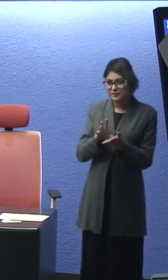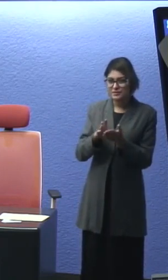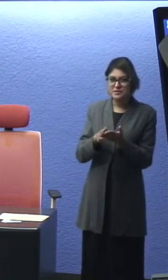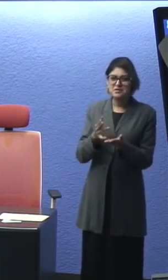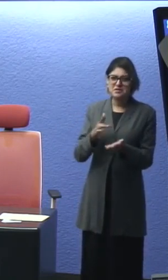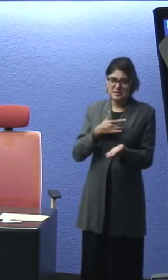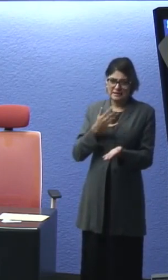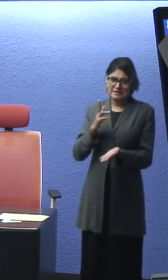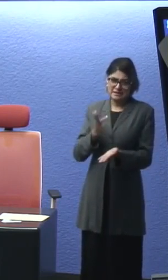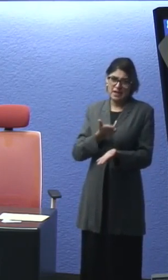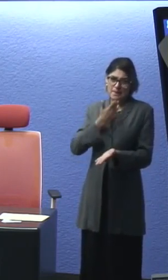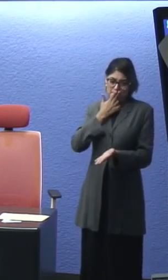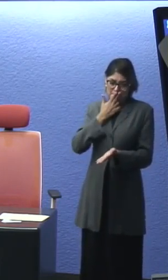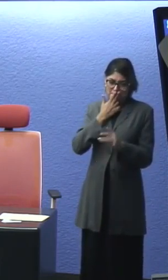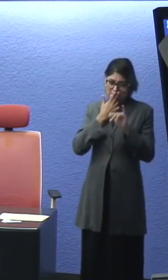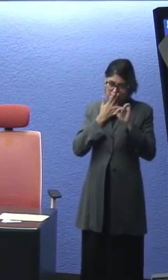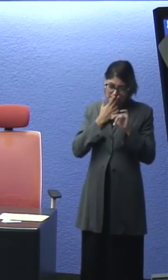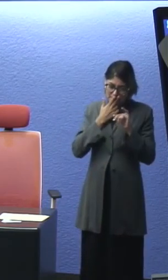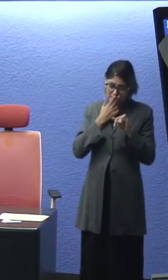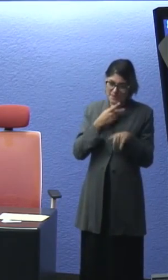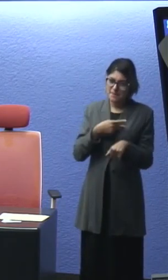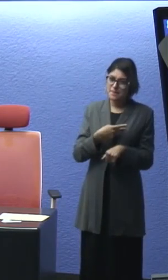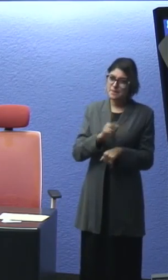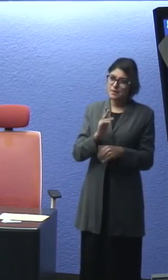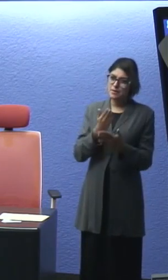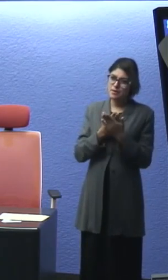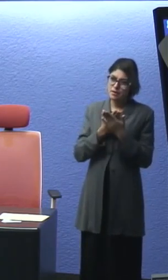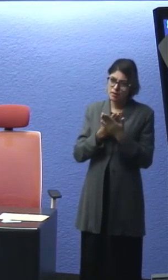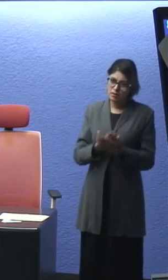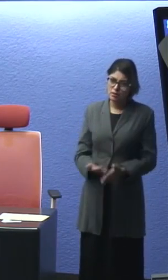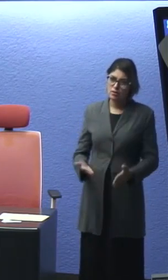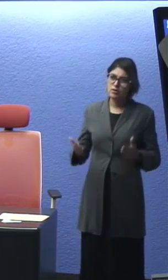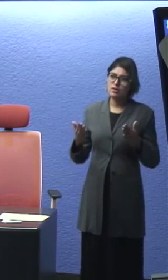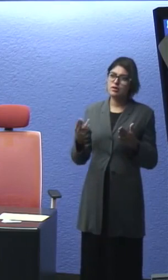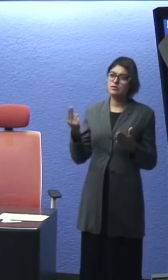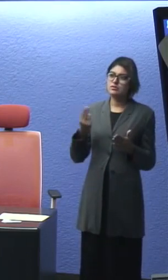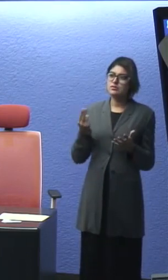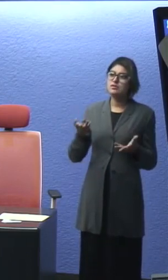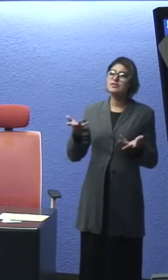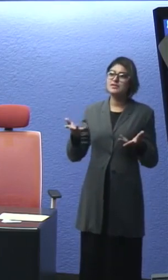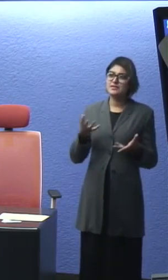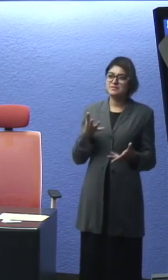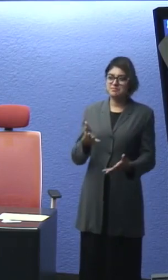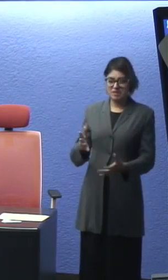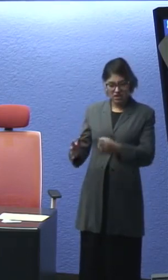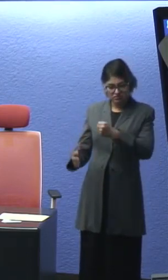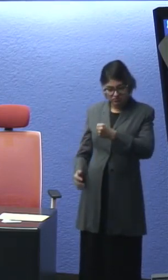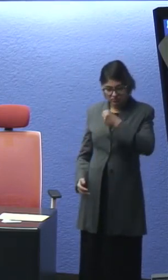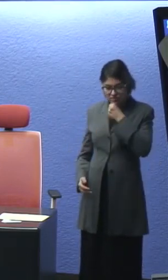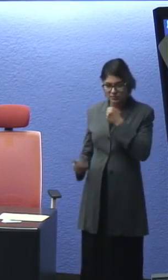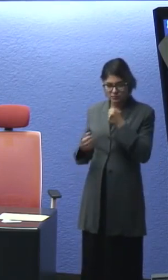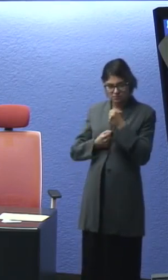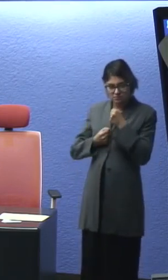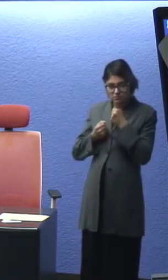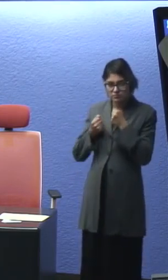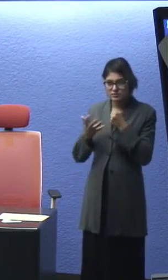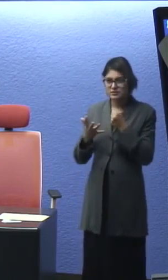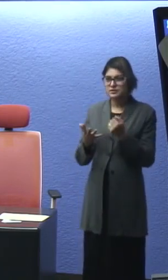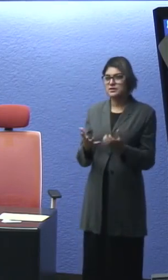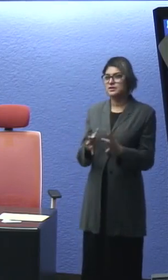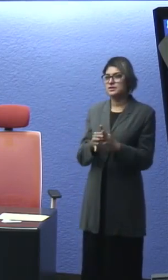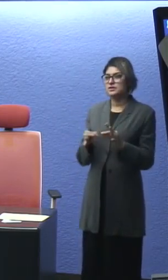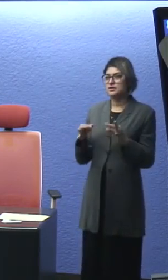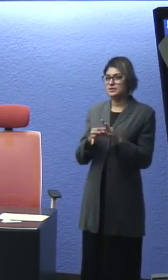valora, pero creo que es momento ahora, como bien dices, de que se nos dé la voz. Me alegra que se reconozcan